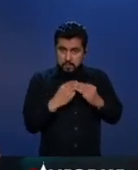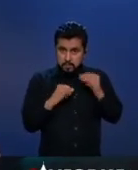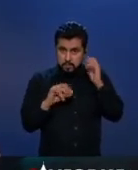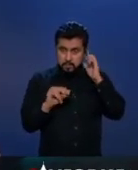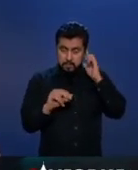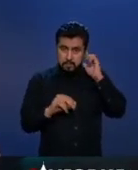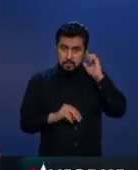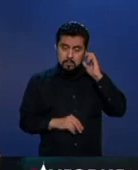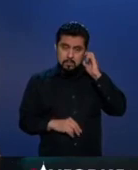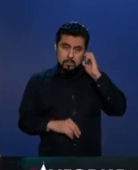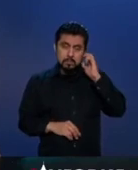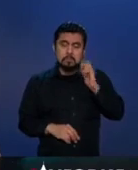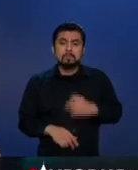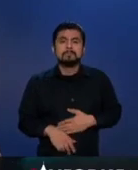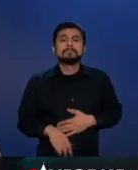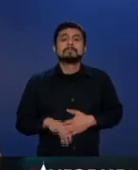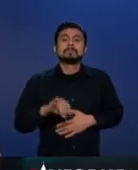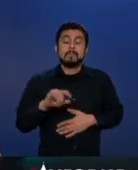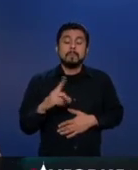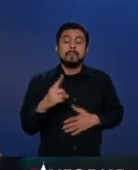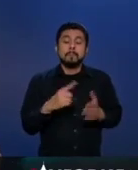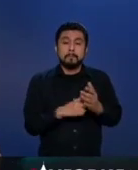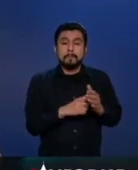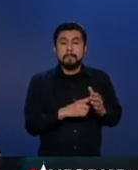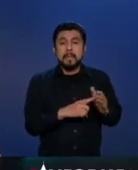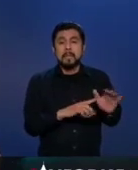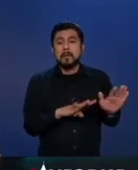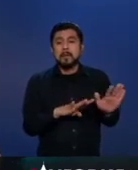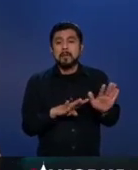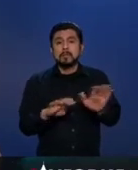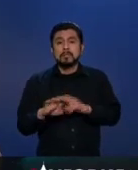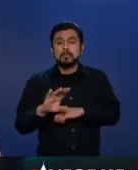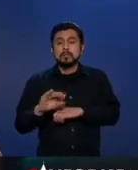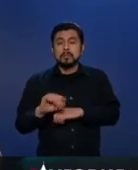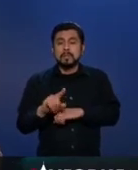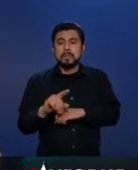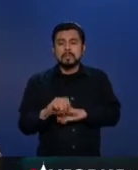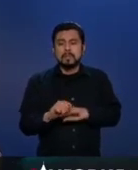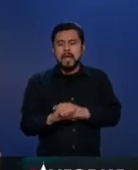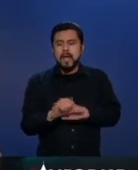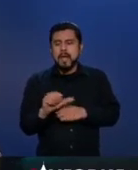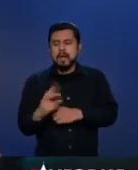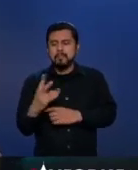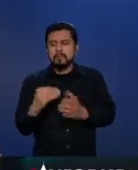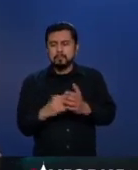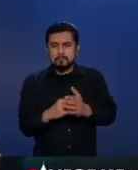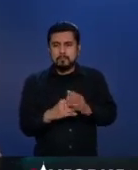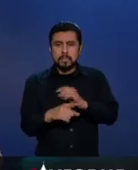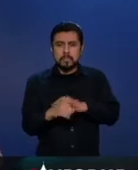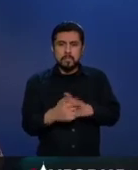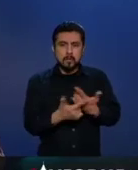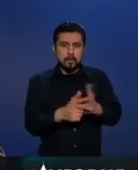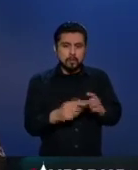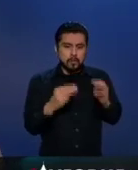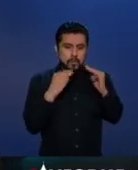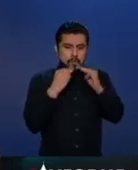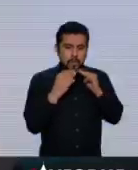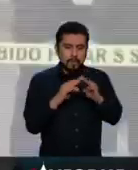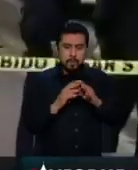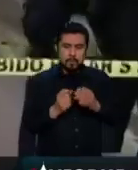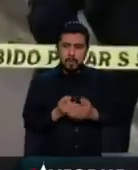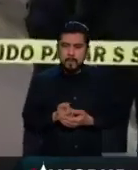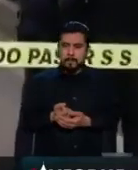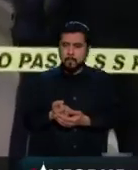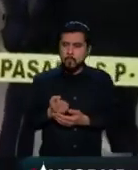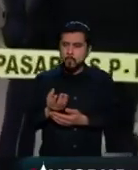Hay todo el fenómeno que se habló a fines de los 90, principios del 2000, de las famosas narcolimosnas, en el entendido que